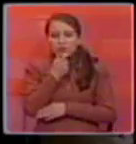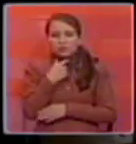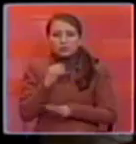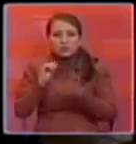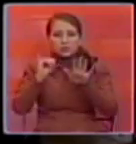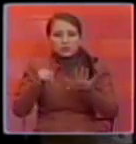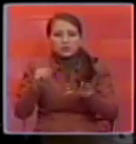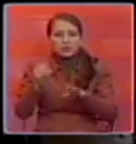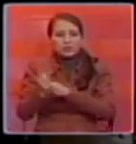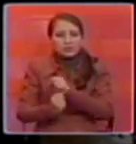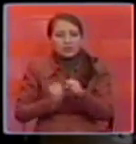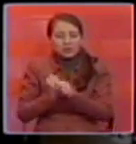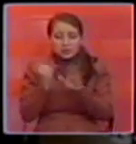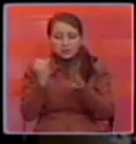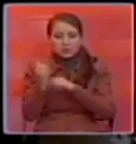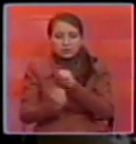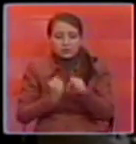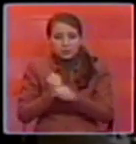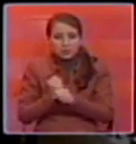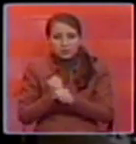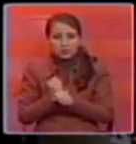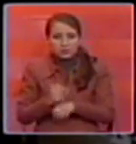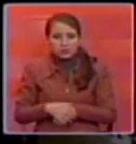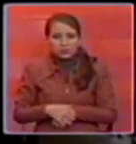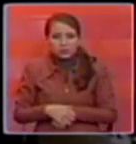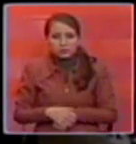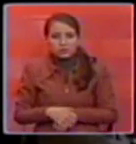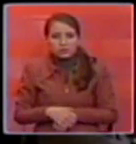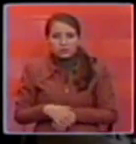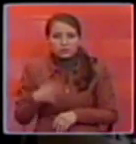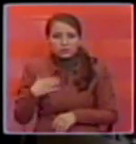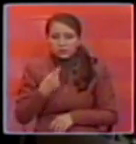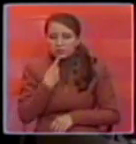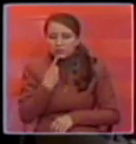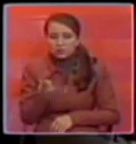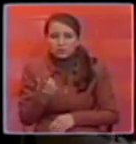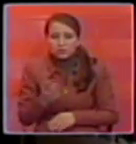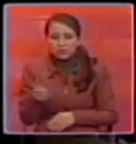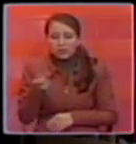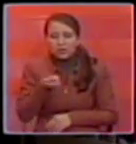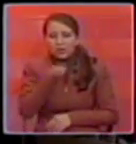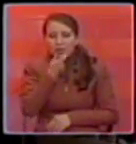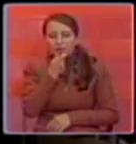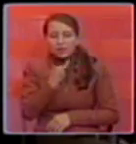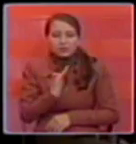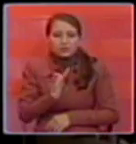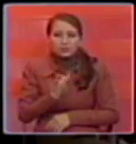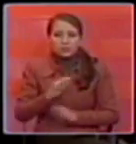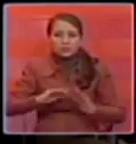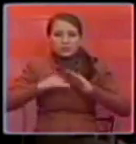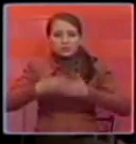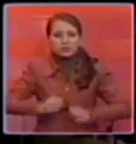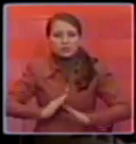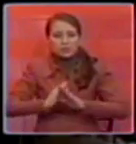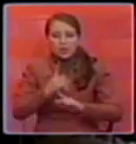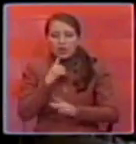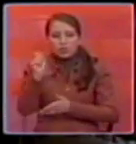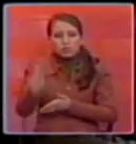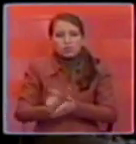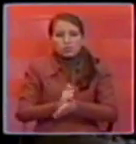de 6 años. Cabe indicar que no estoy diciendo que el anticonceptivo sea lo